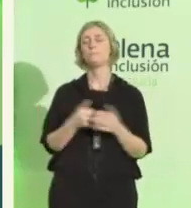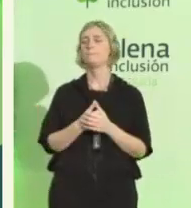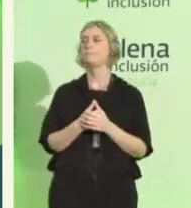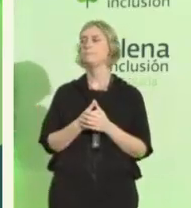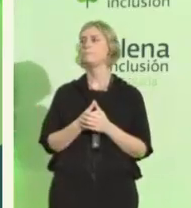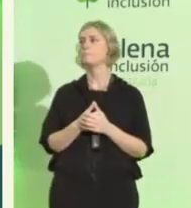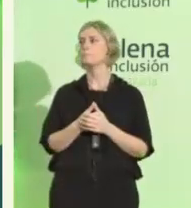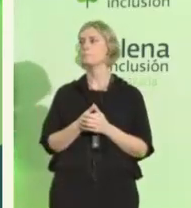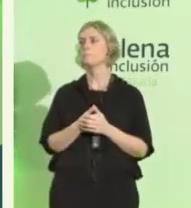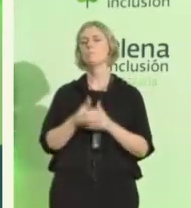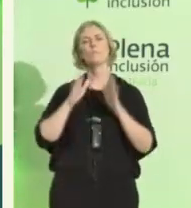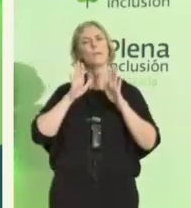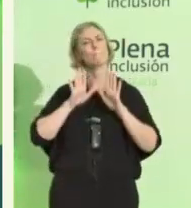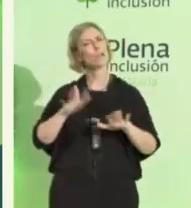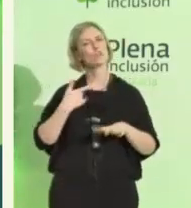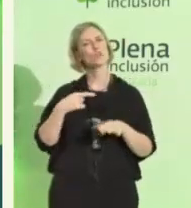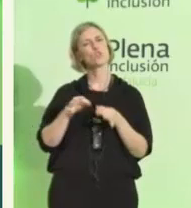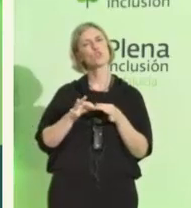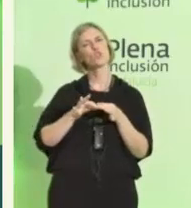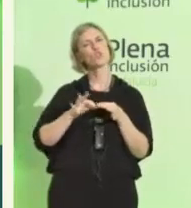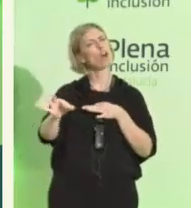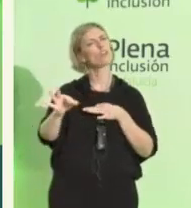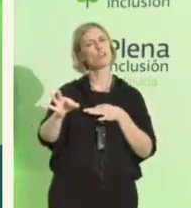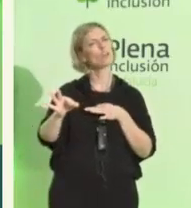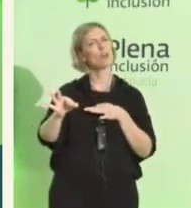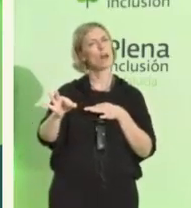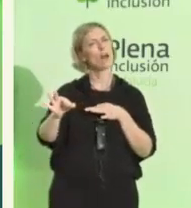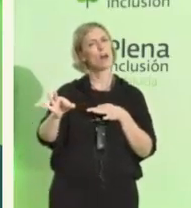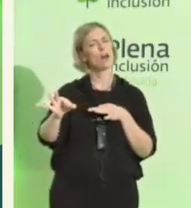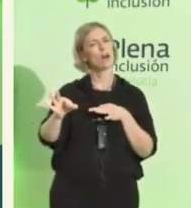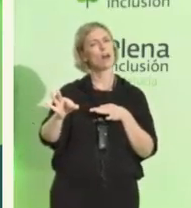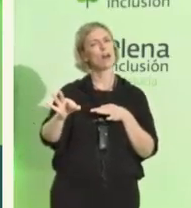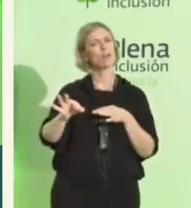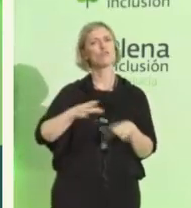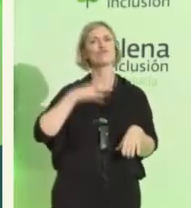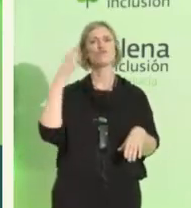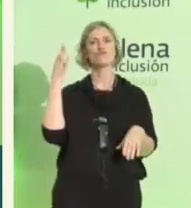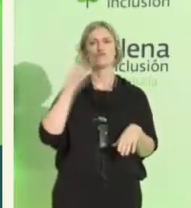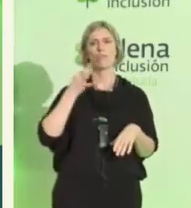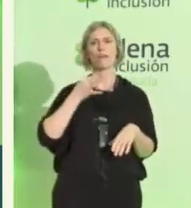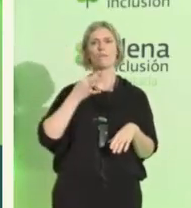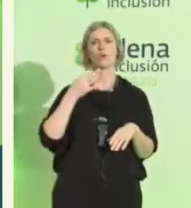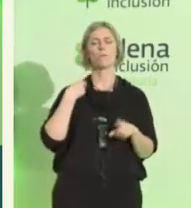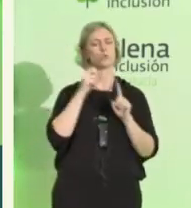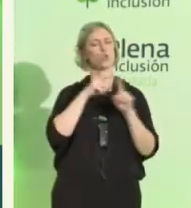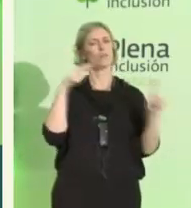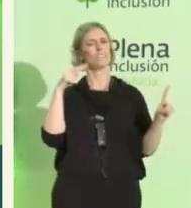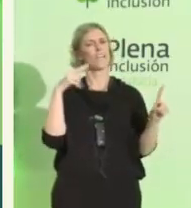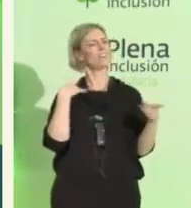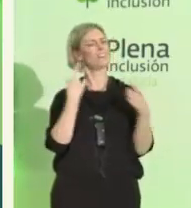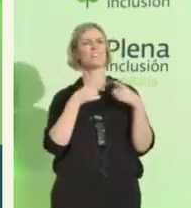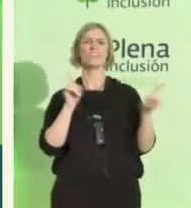pero todos los días tenemos que ver con una expectativa diferente